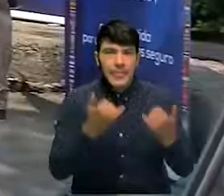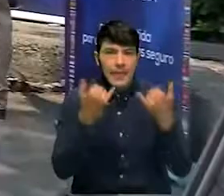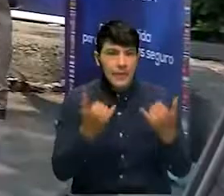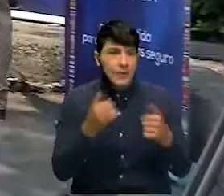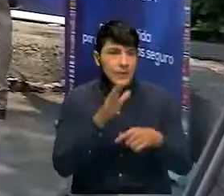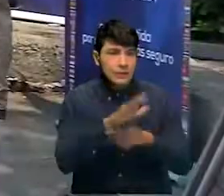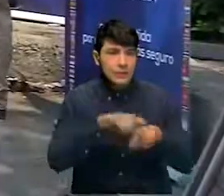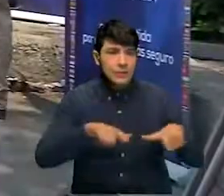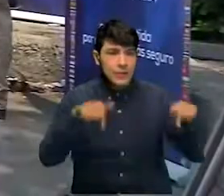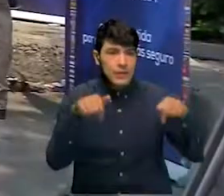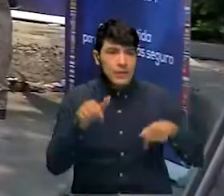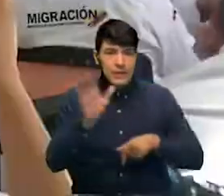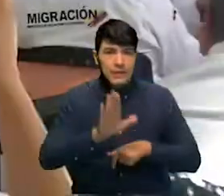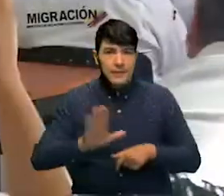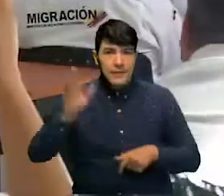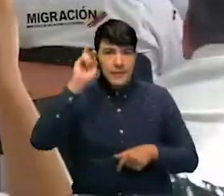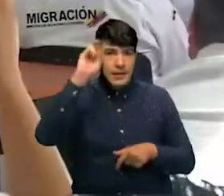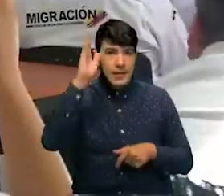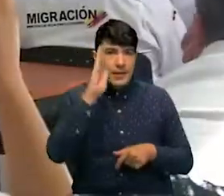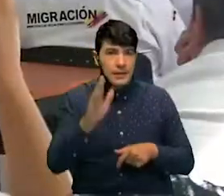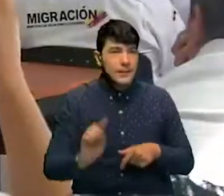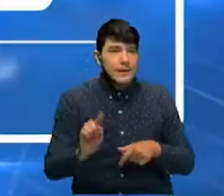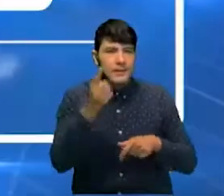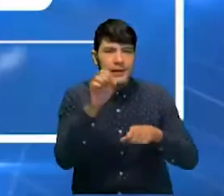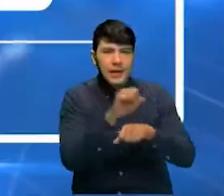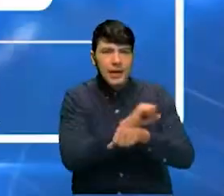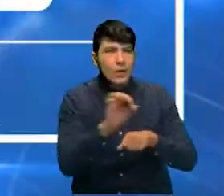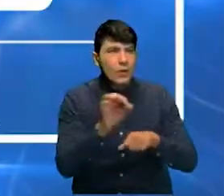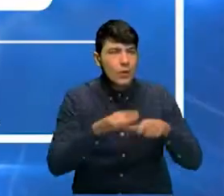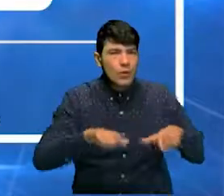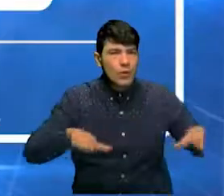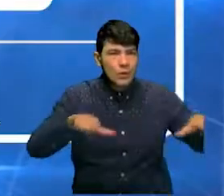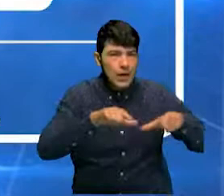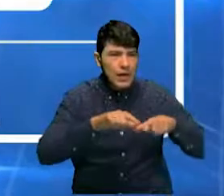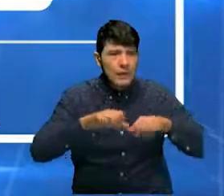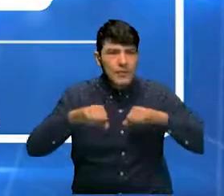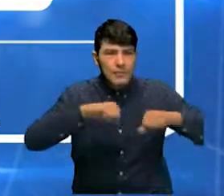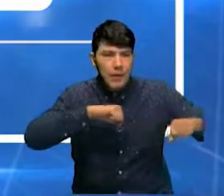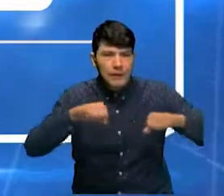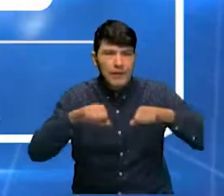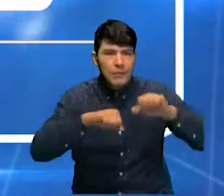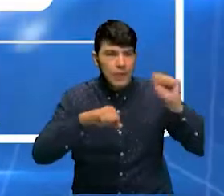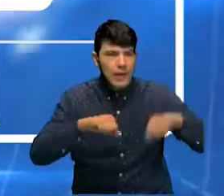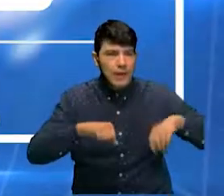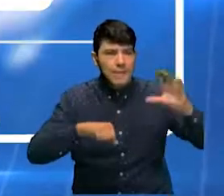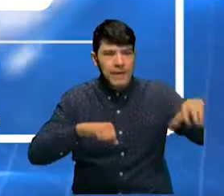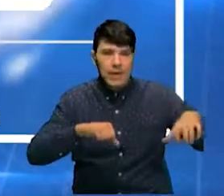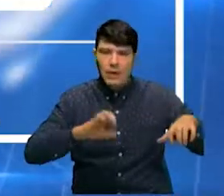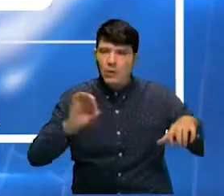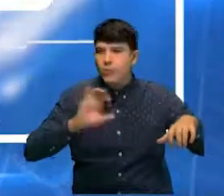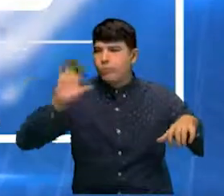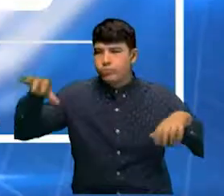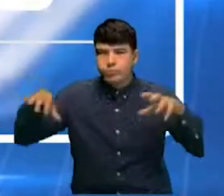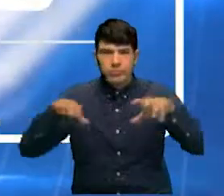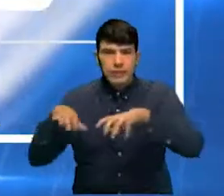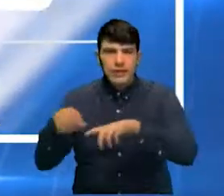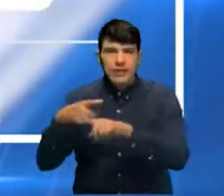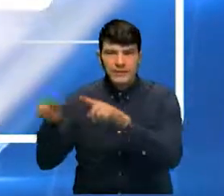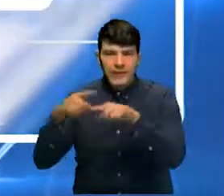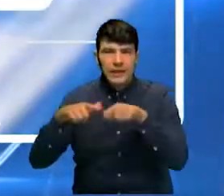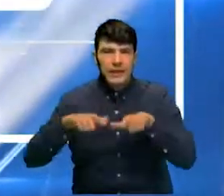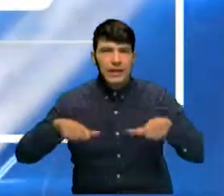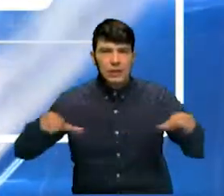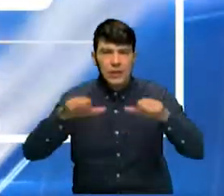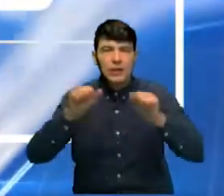instalará en el departamento el primer puesto móvil migratorio. Vamos a poner un puesto que lo vamos a ir ubicando en la medida en que se requiera en diferentes